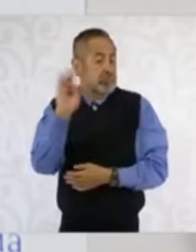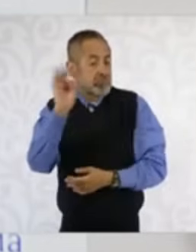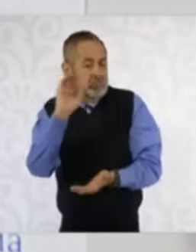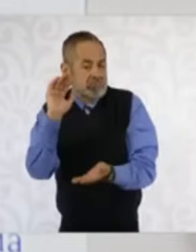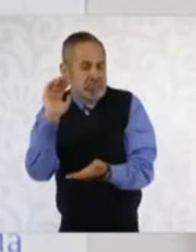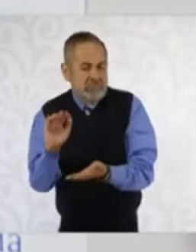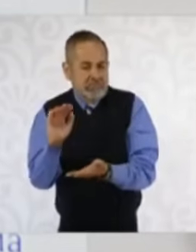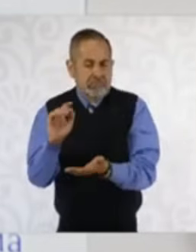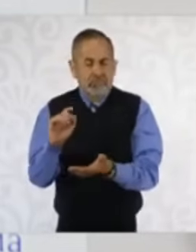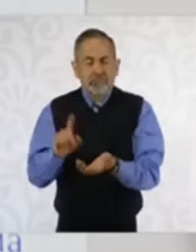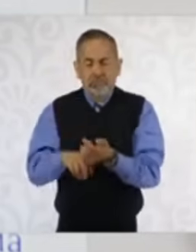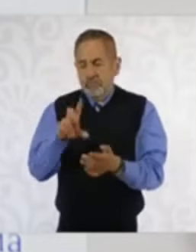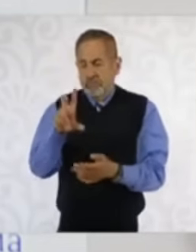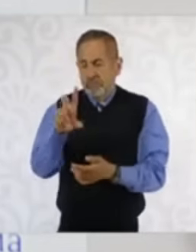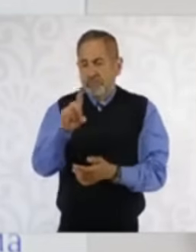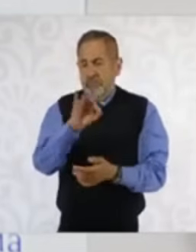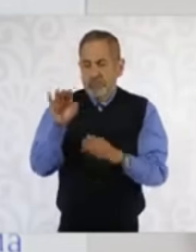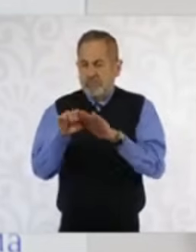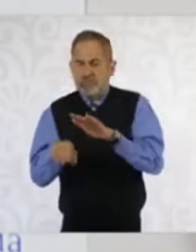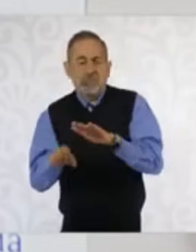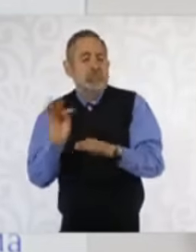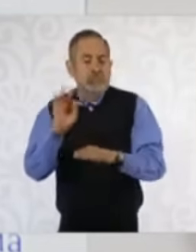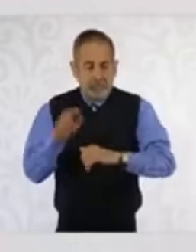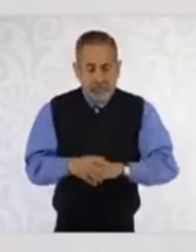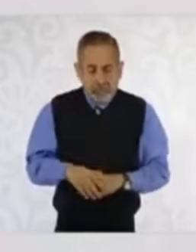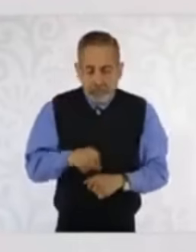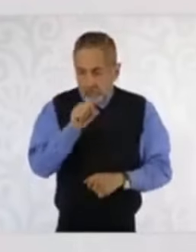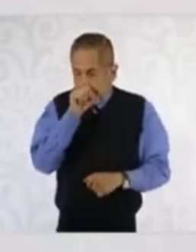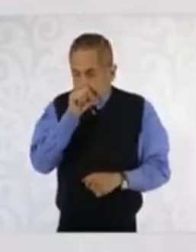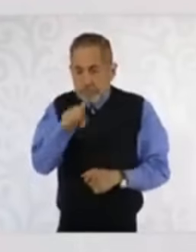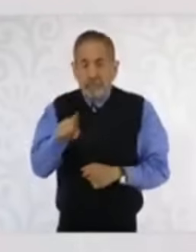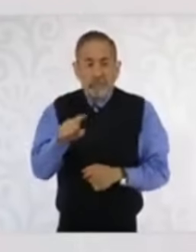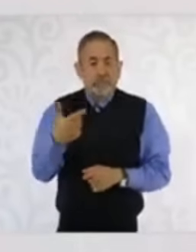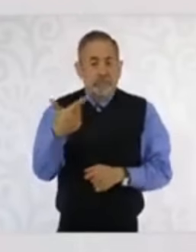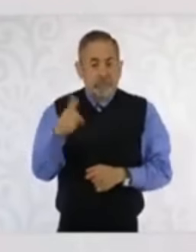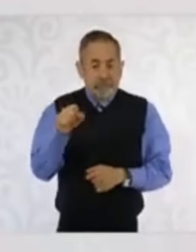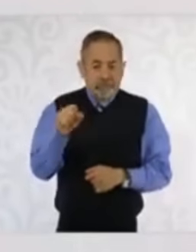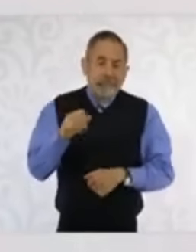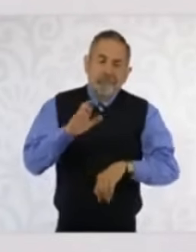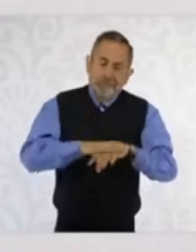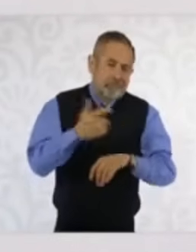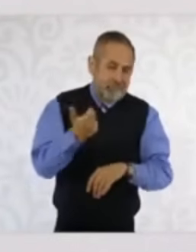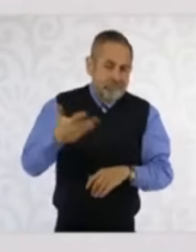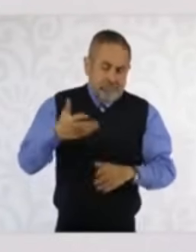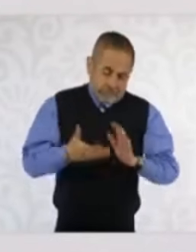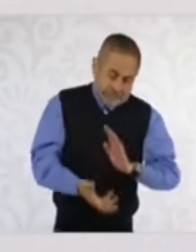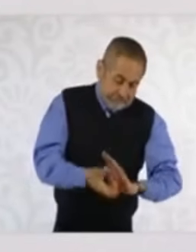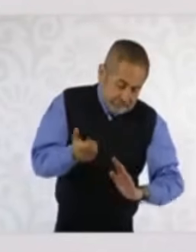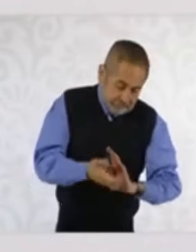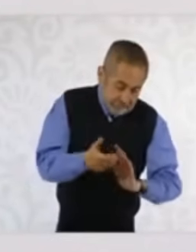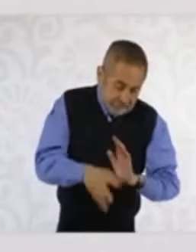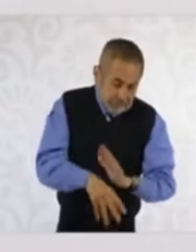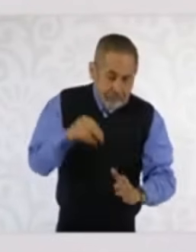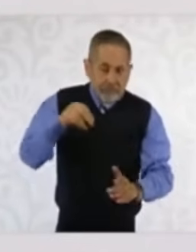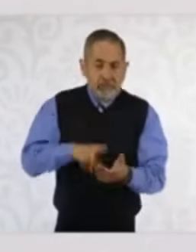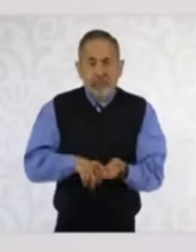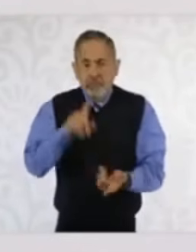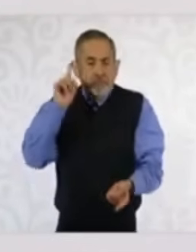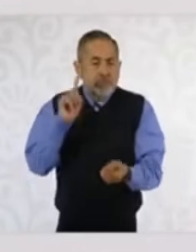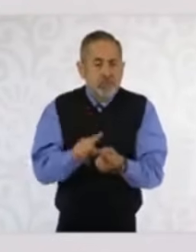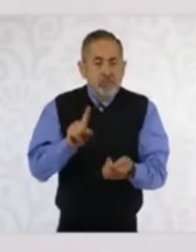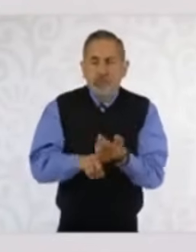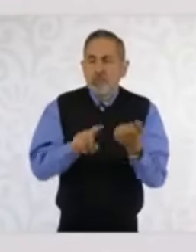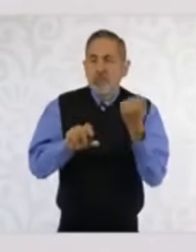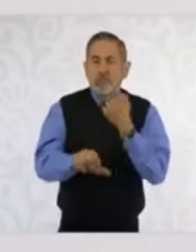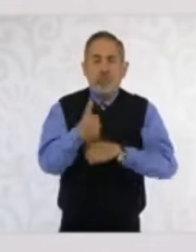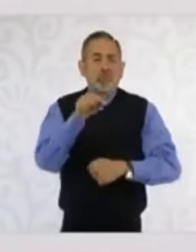pensión mínima garantizada en la Ley 73 de 9.413 pesos. ¡Guau! Esto ya es una cantidad más decente para poder